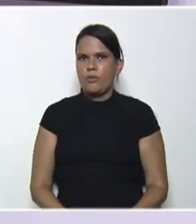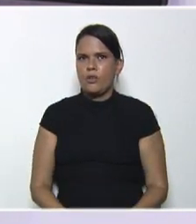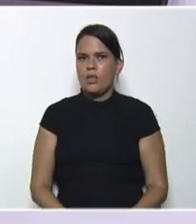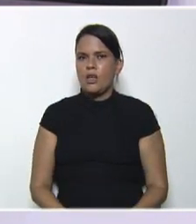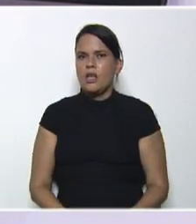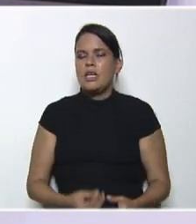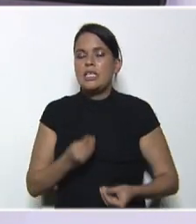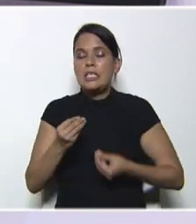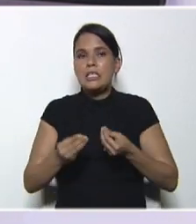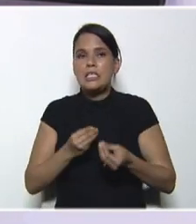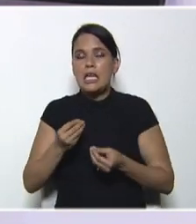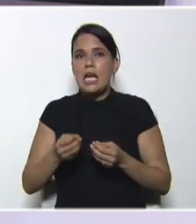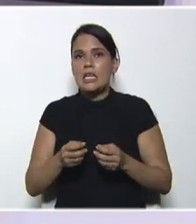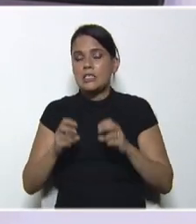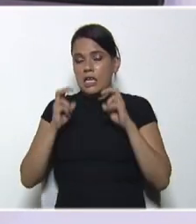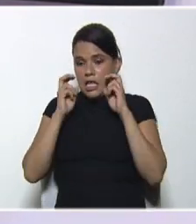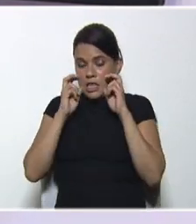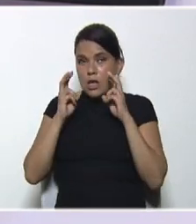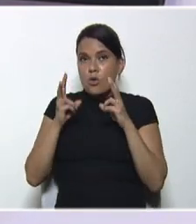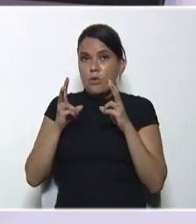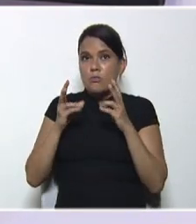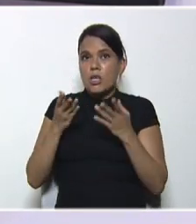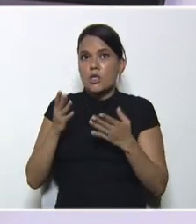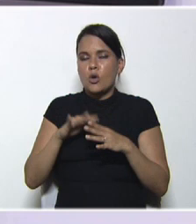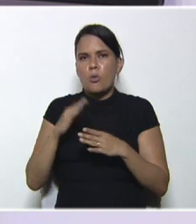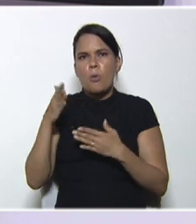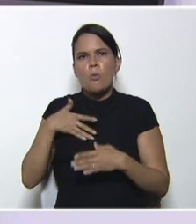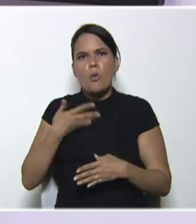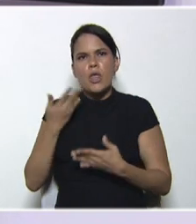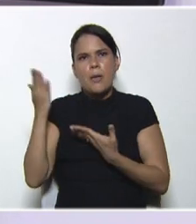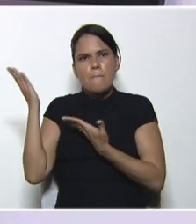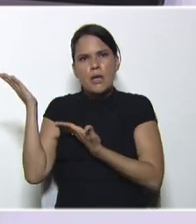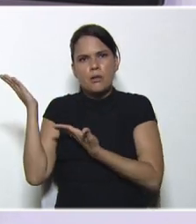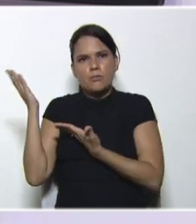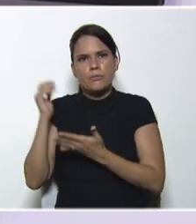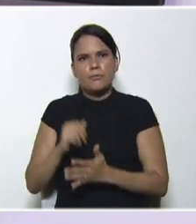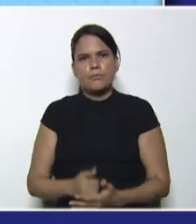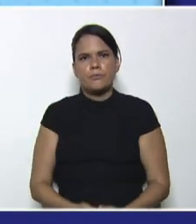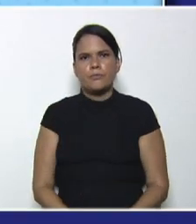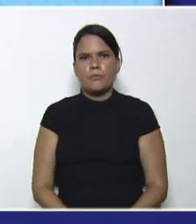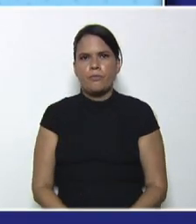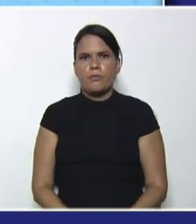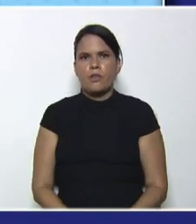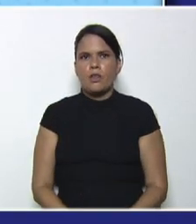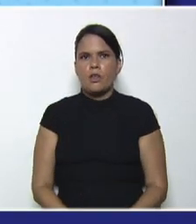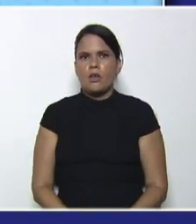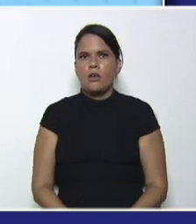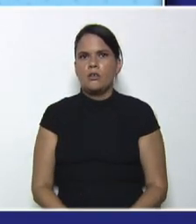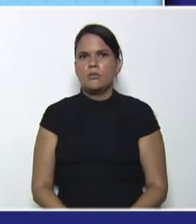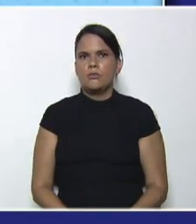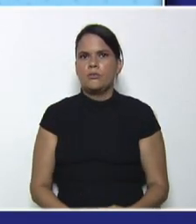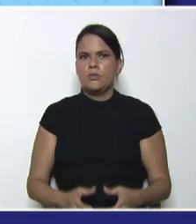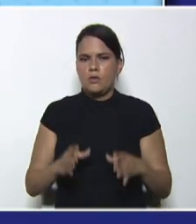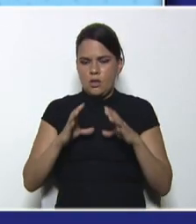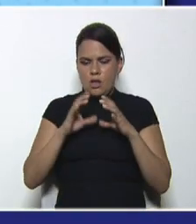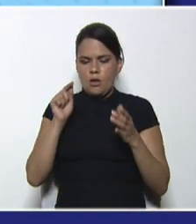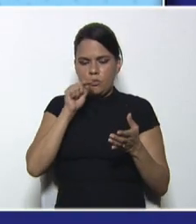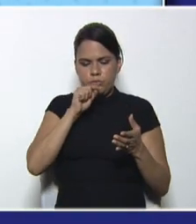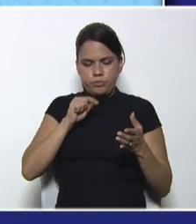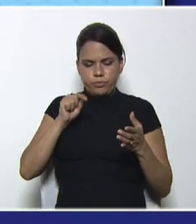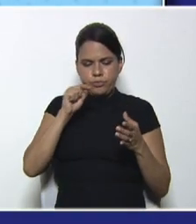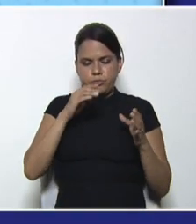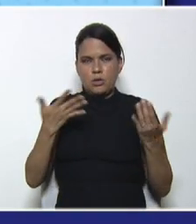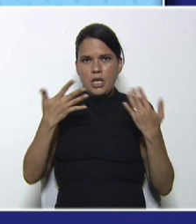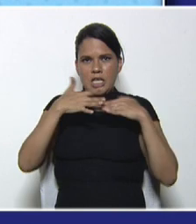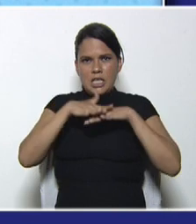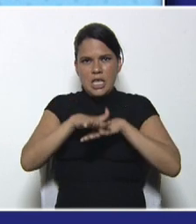hace el descubrimiento, en este caso, como pueden observar en el modelo de Dalton, es un núcleo, por decirlo así, crudo,